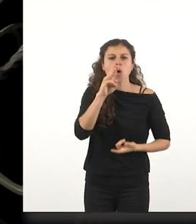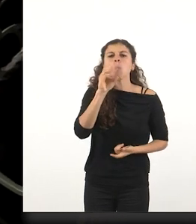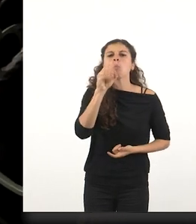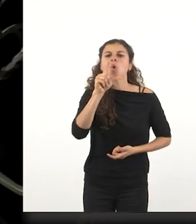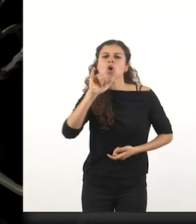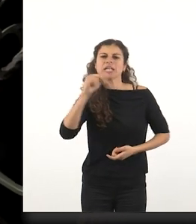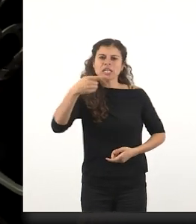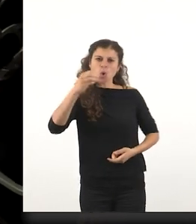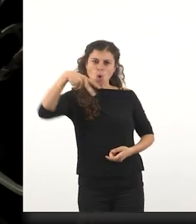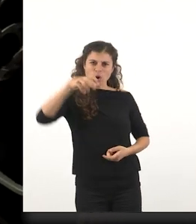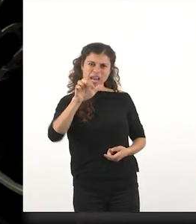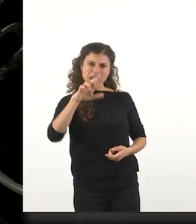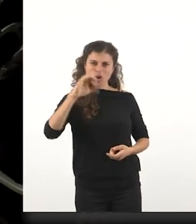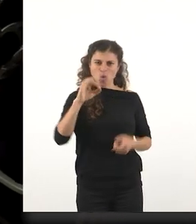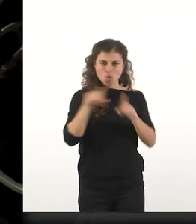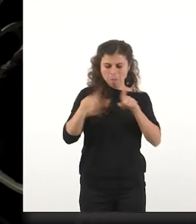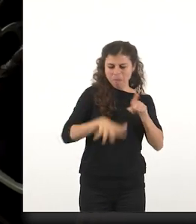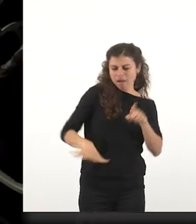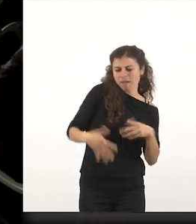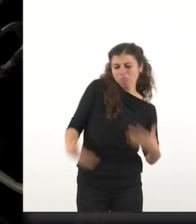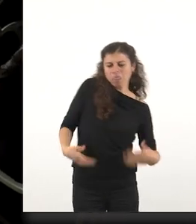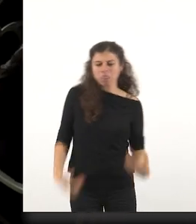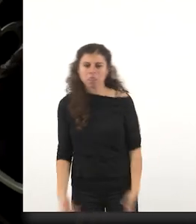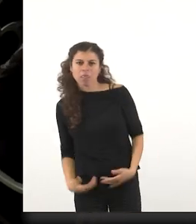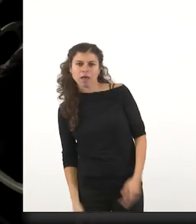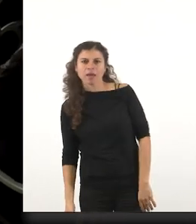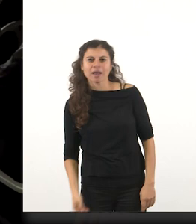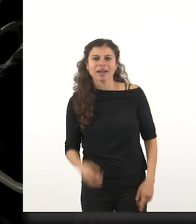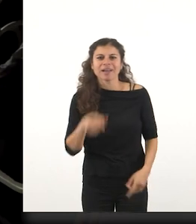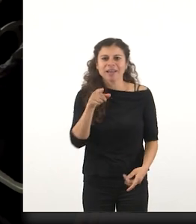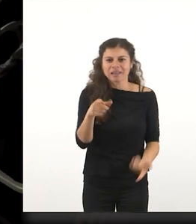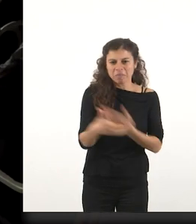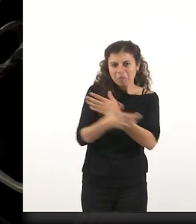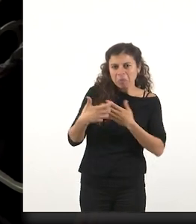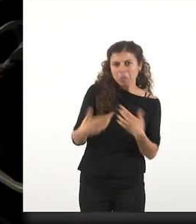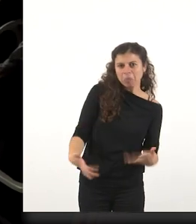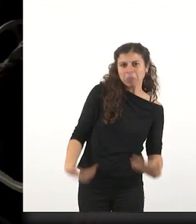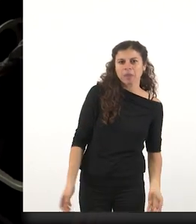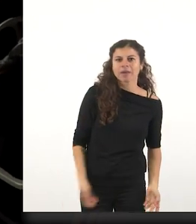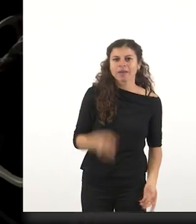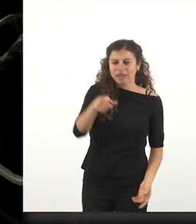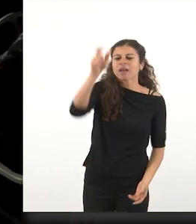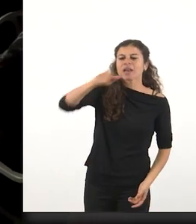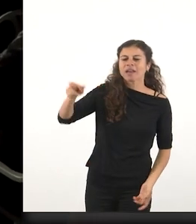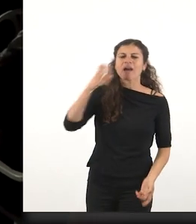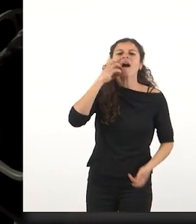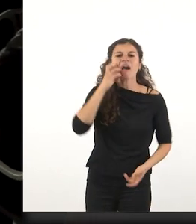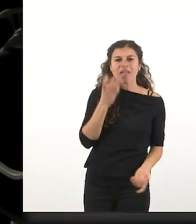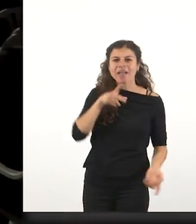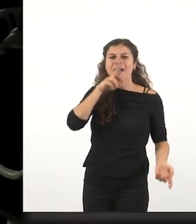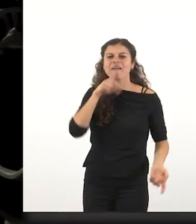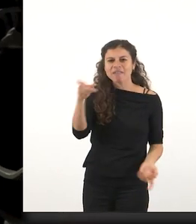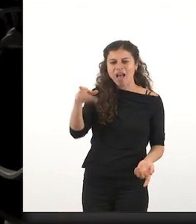ella? Esto no es machismo ni nada. Esto es que esta gente se habla así. Esta gente de Jaén, de